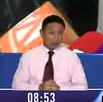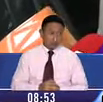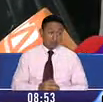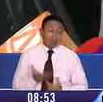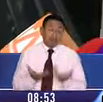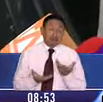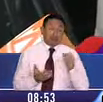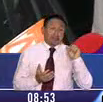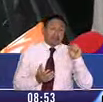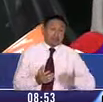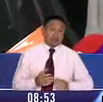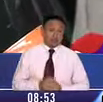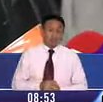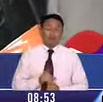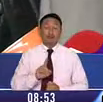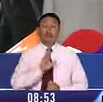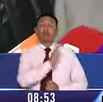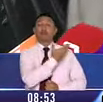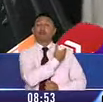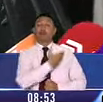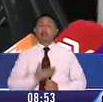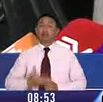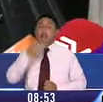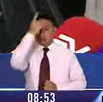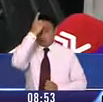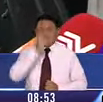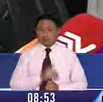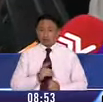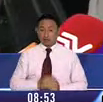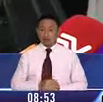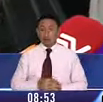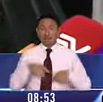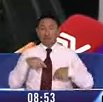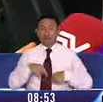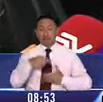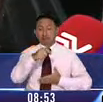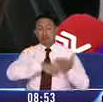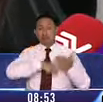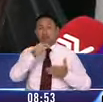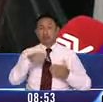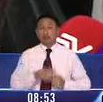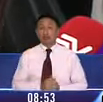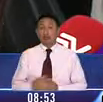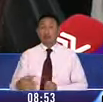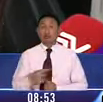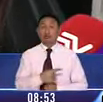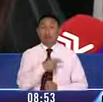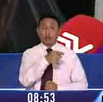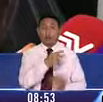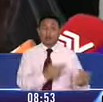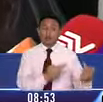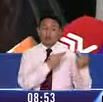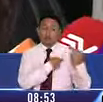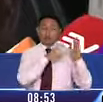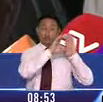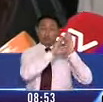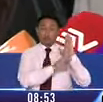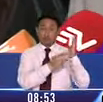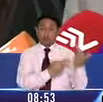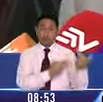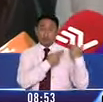ser, evidentemente. El presidente está decidido a aprobar, a través de lo que le confiere la